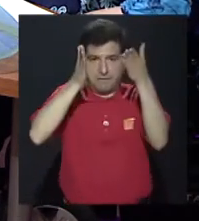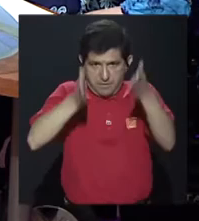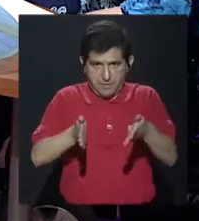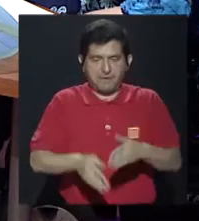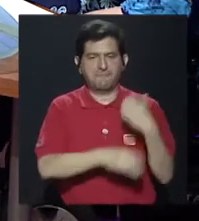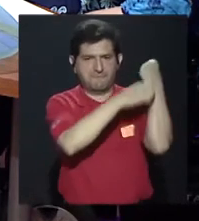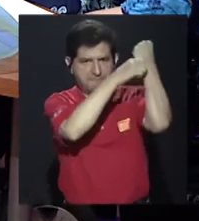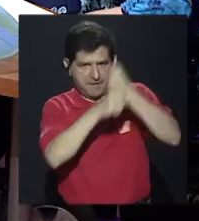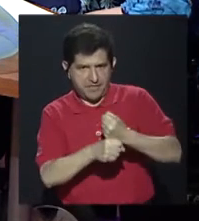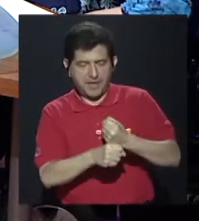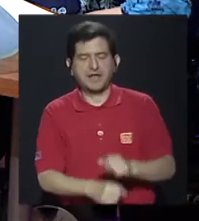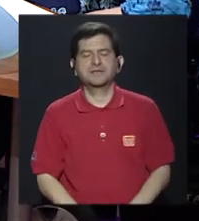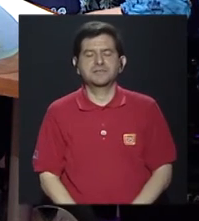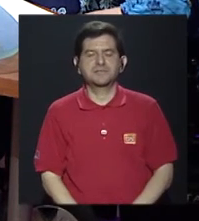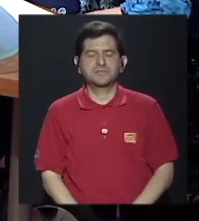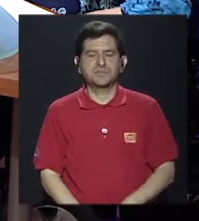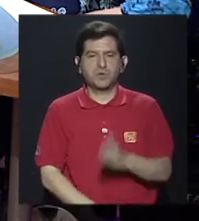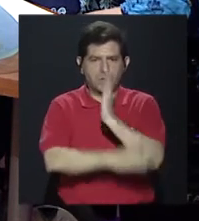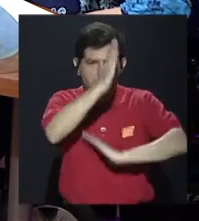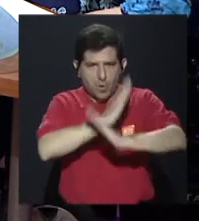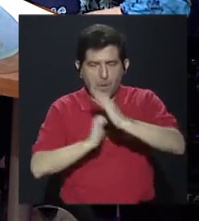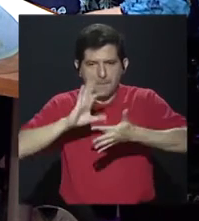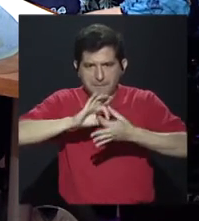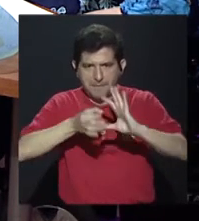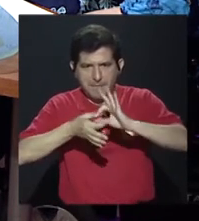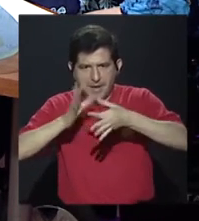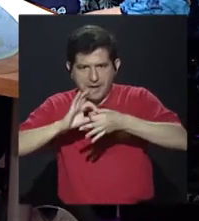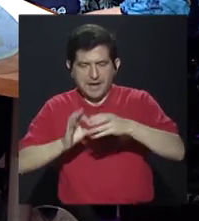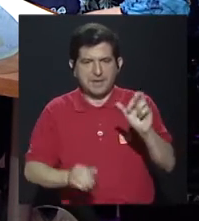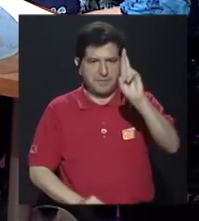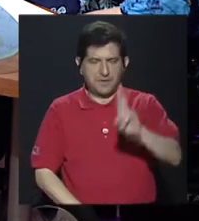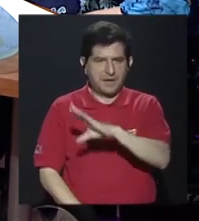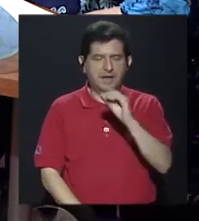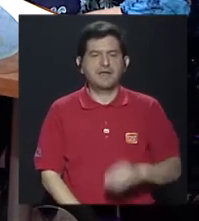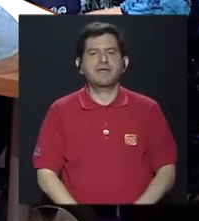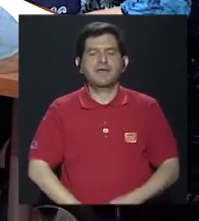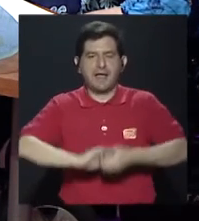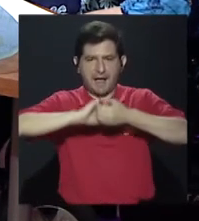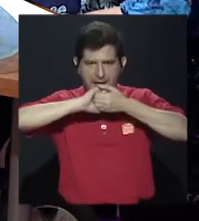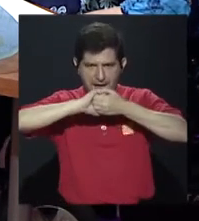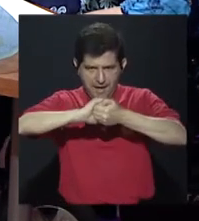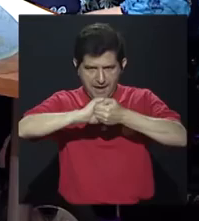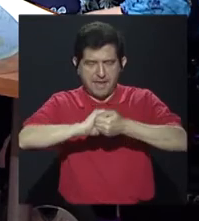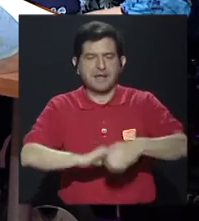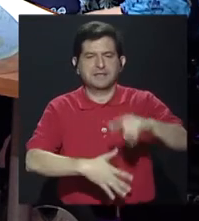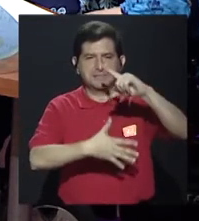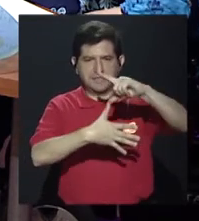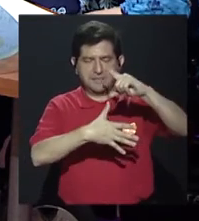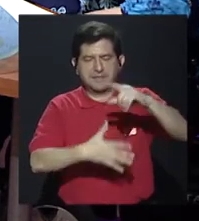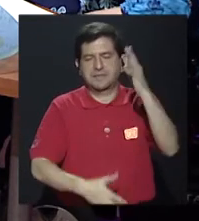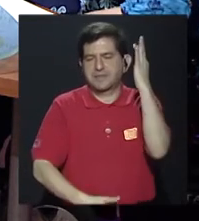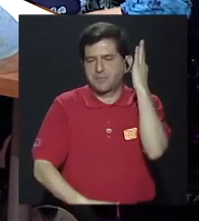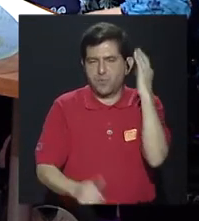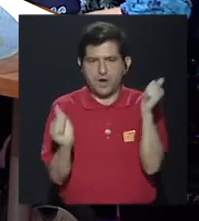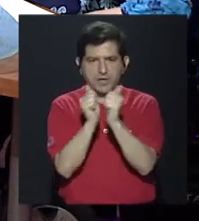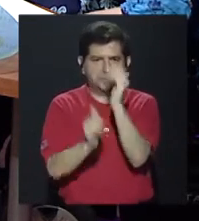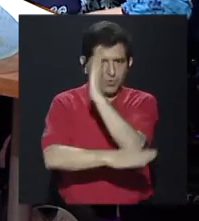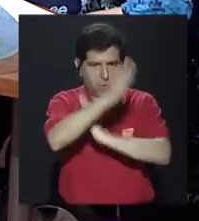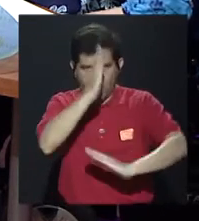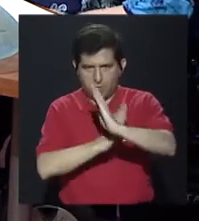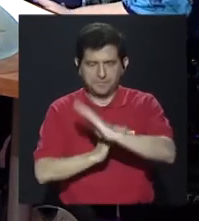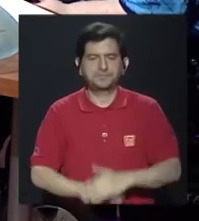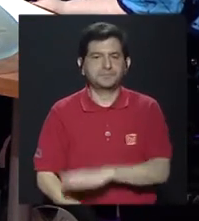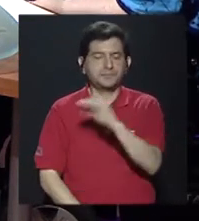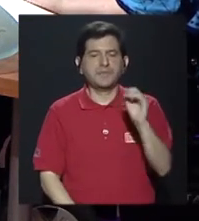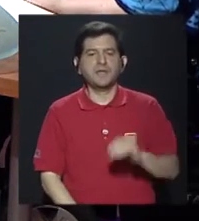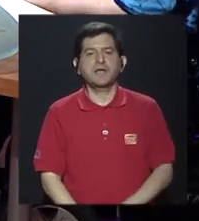de la Federación Paralímpica de Costa Rica y también de la Alianza Latinoamericana de Mujeres con Discapacidad, ALAMUD, y además una